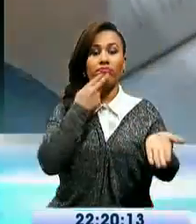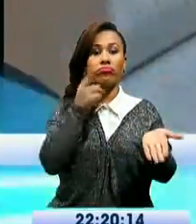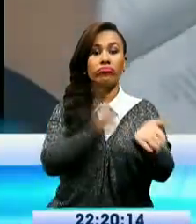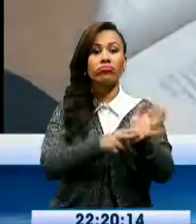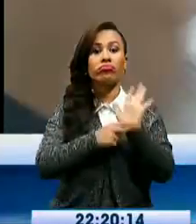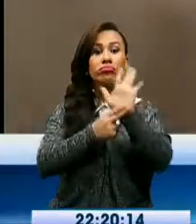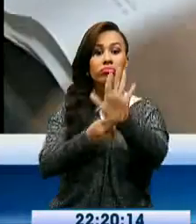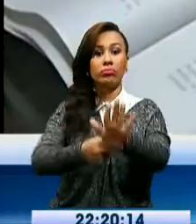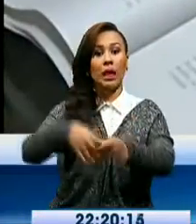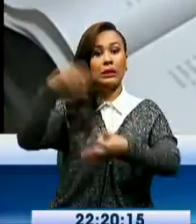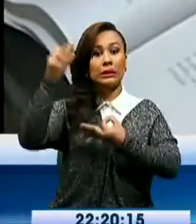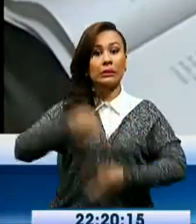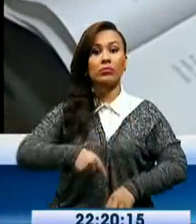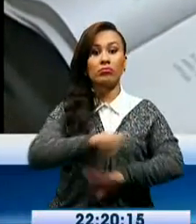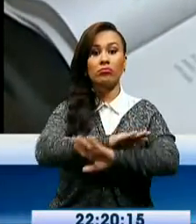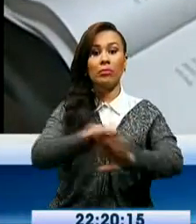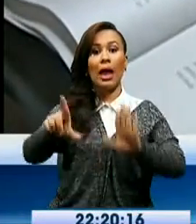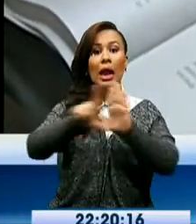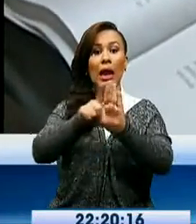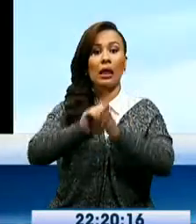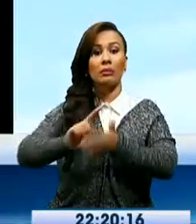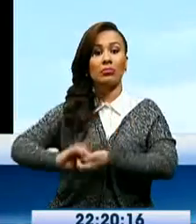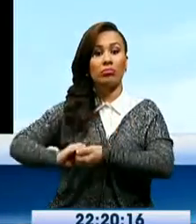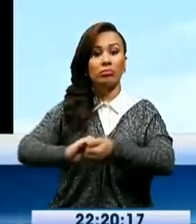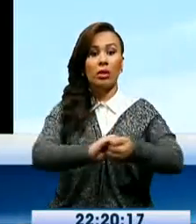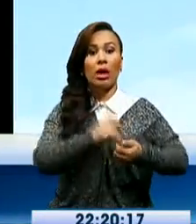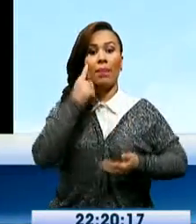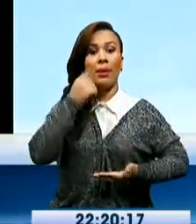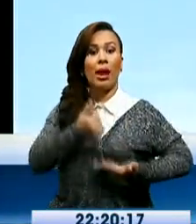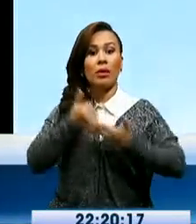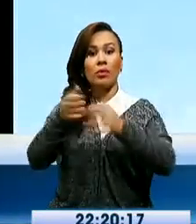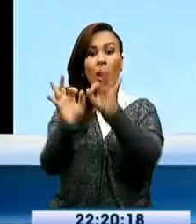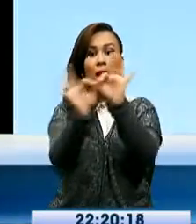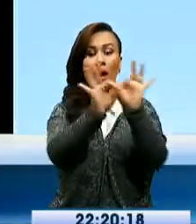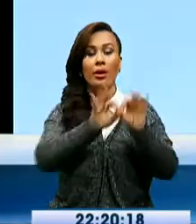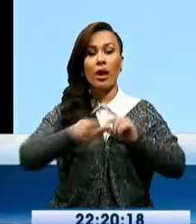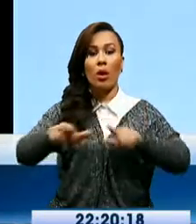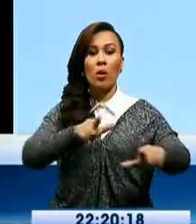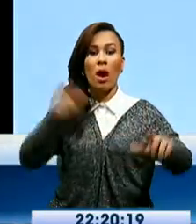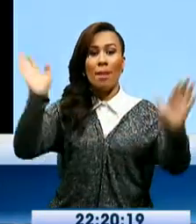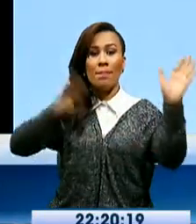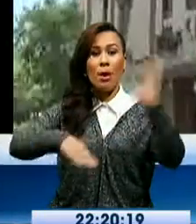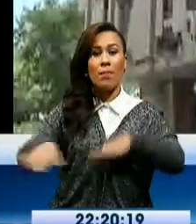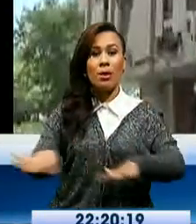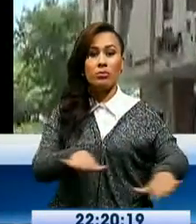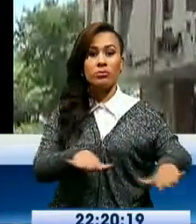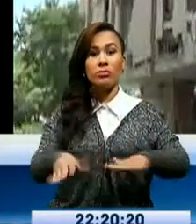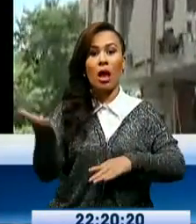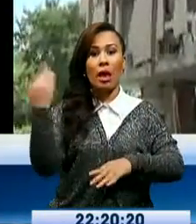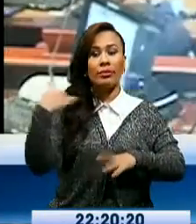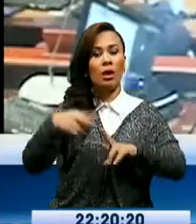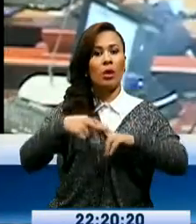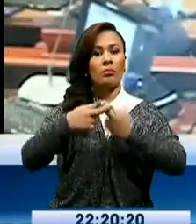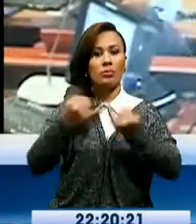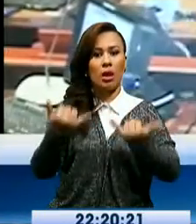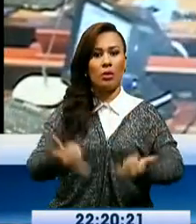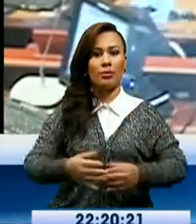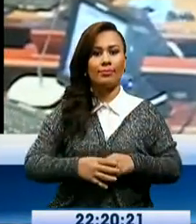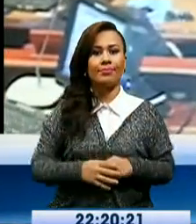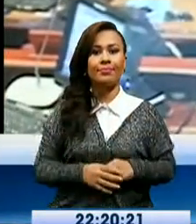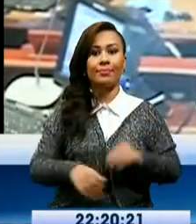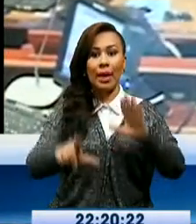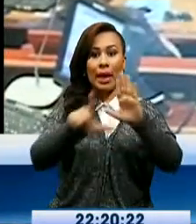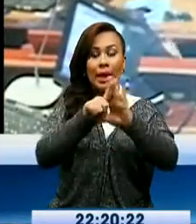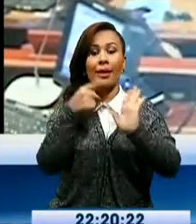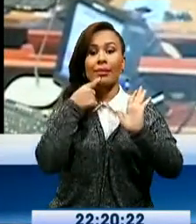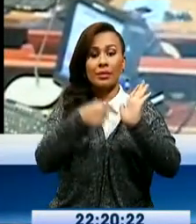registro oficial la Ley de Solidaridad y Corresponsabilidad para la Reconstrucción de las Zonas Afectadas por el Terremoto entra en vigencia. La norma